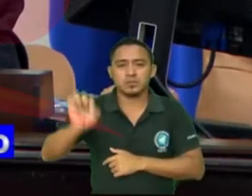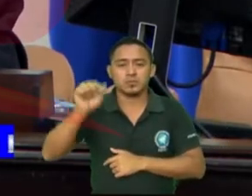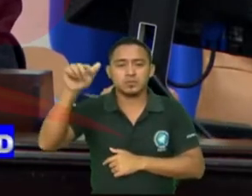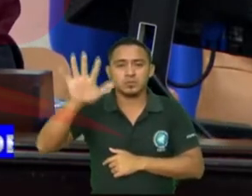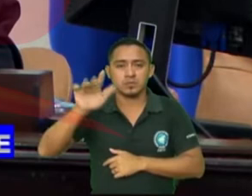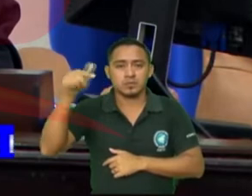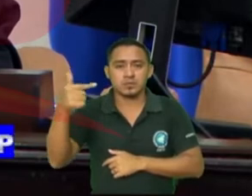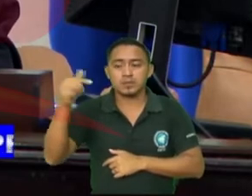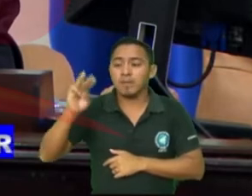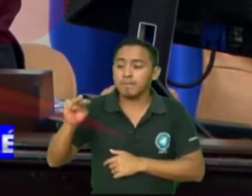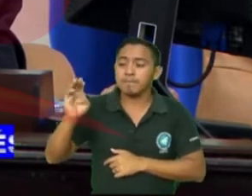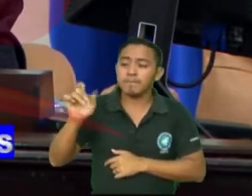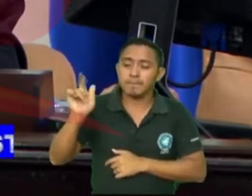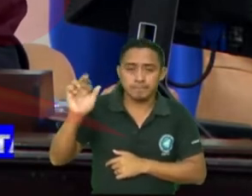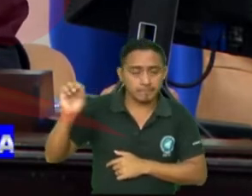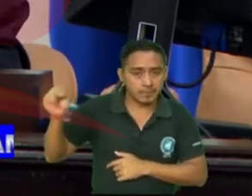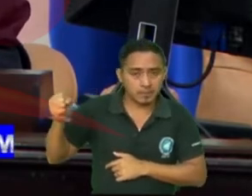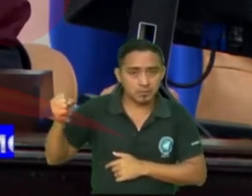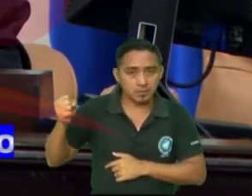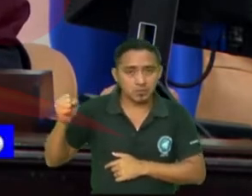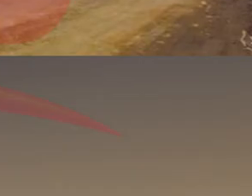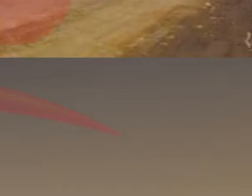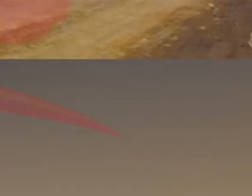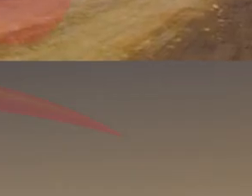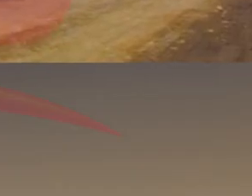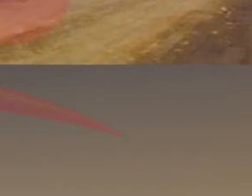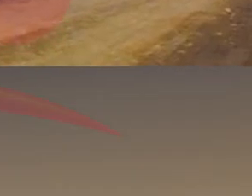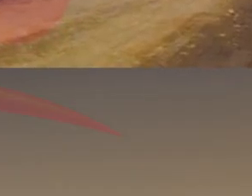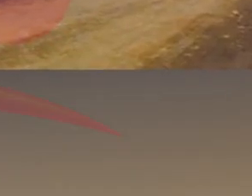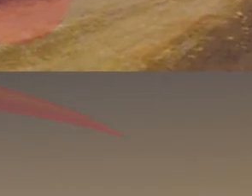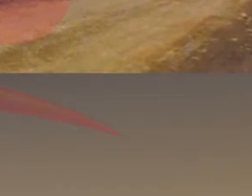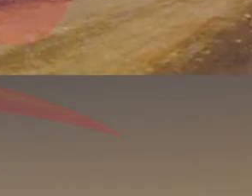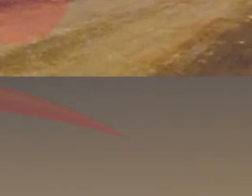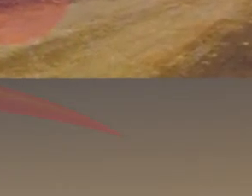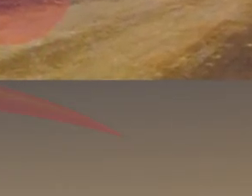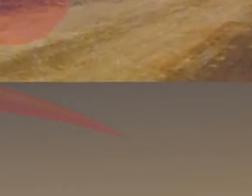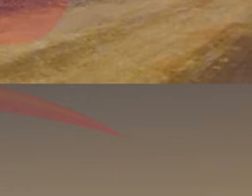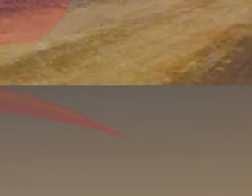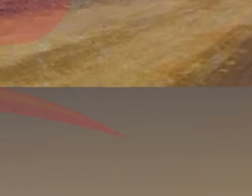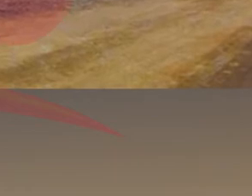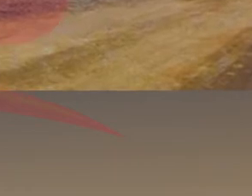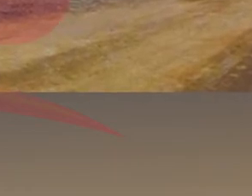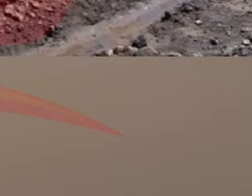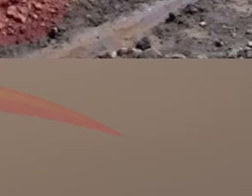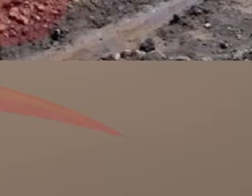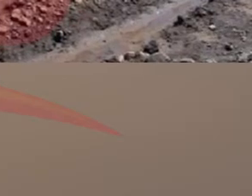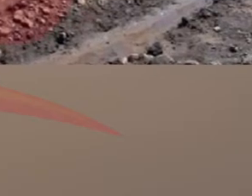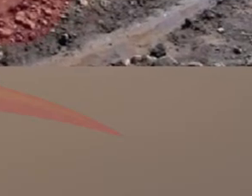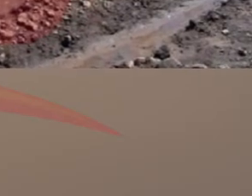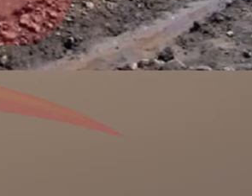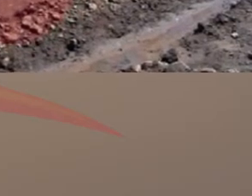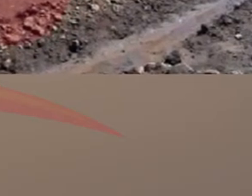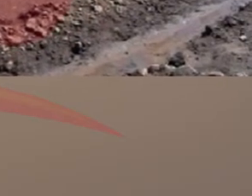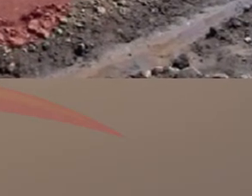34.895.57 metros cuadrados en un terreno de 5.5 hectáreas y estará ubicado a